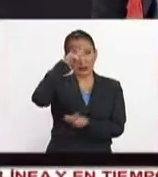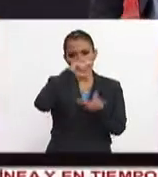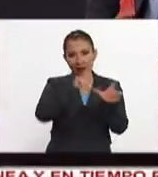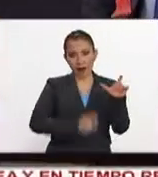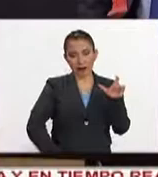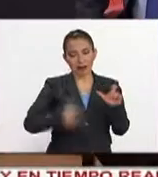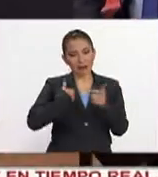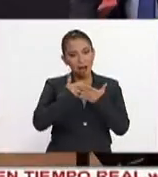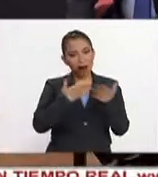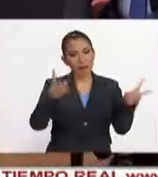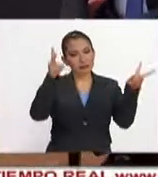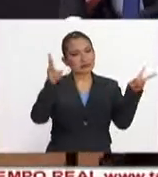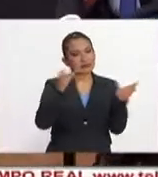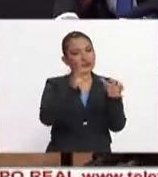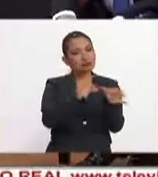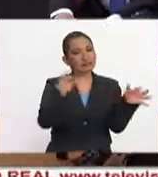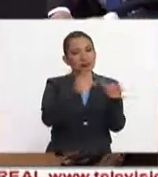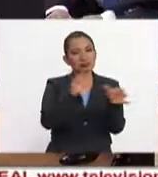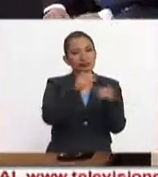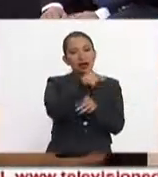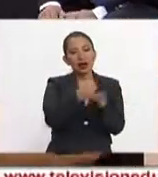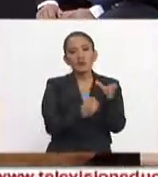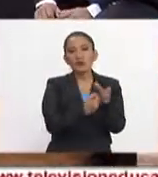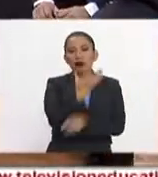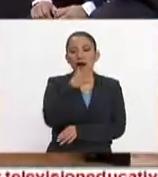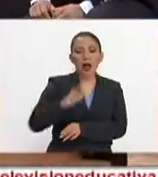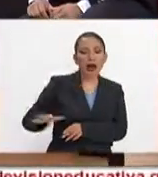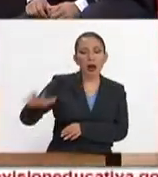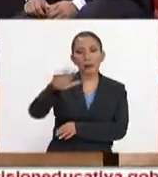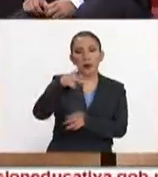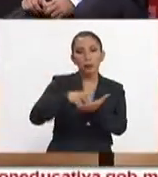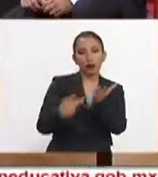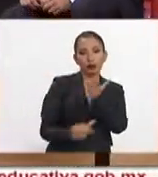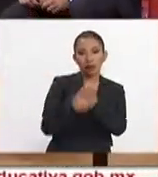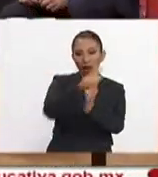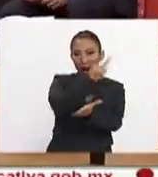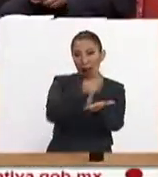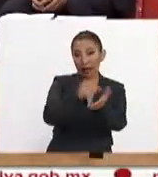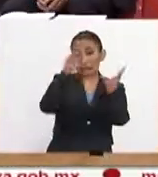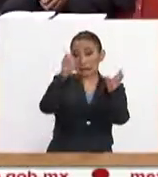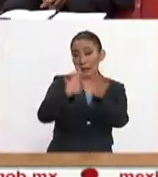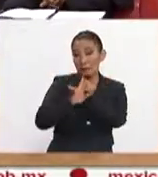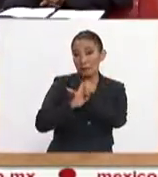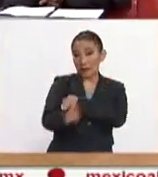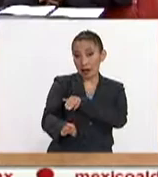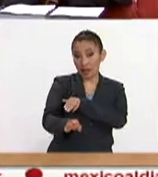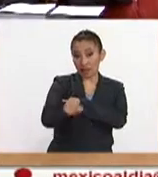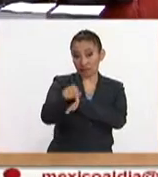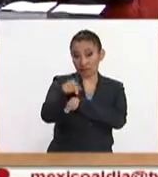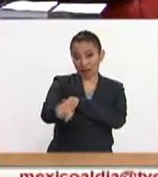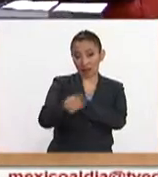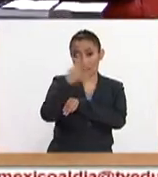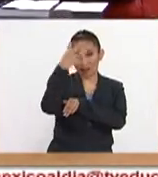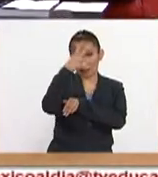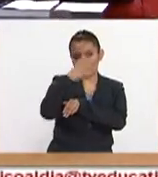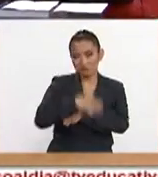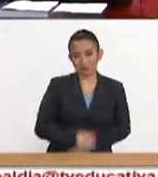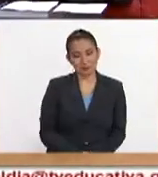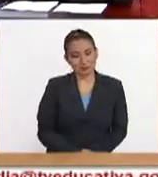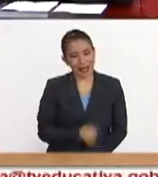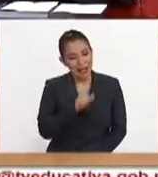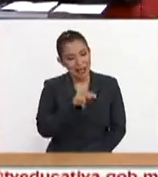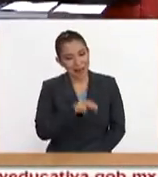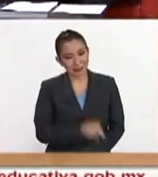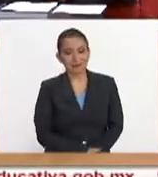República y nos va a hablar, nos va a explicar el nuevo proyecto de ley en materia de migración de Donald Trump.